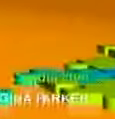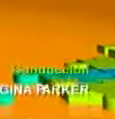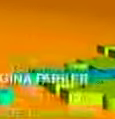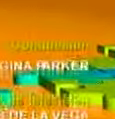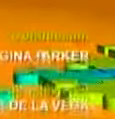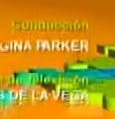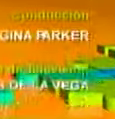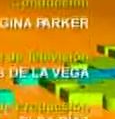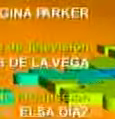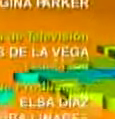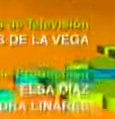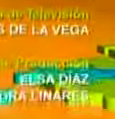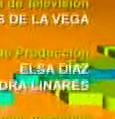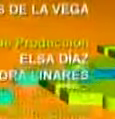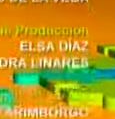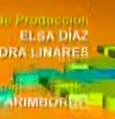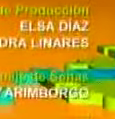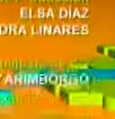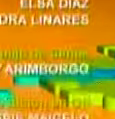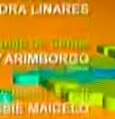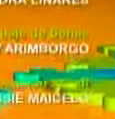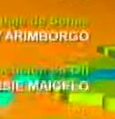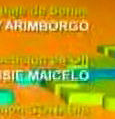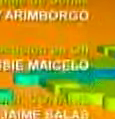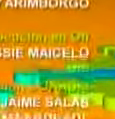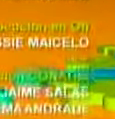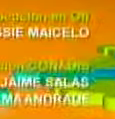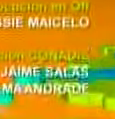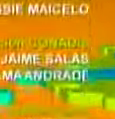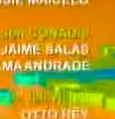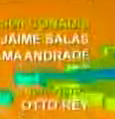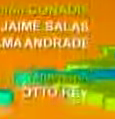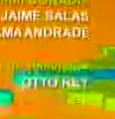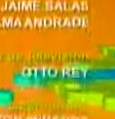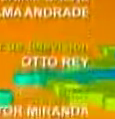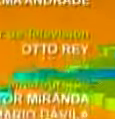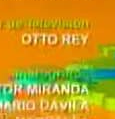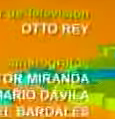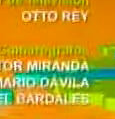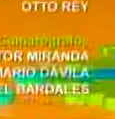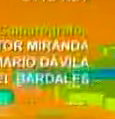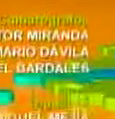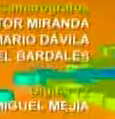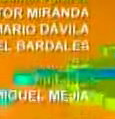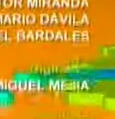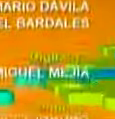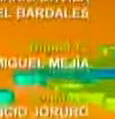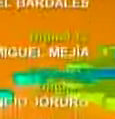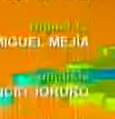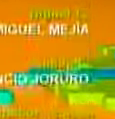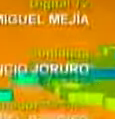Ser valiente y feliz es lo básico para sobrevivir.